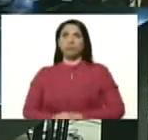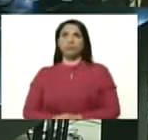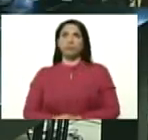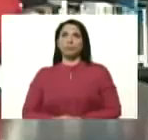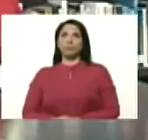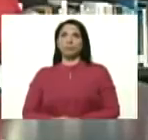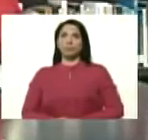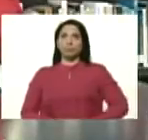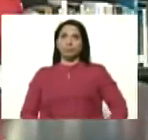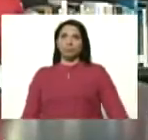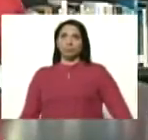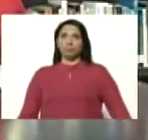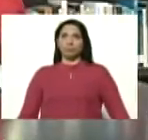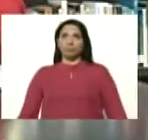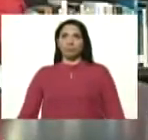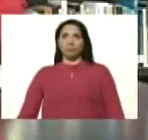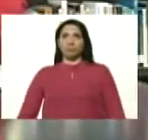tapabocas.